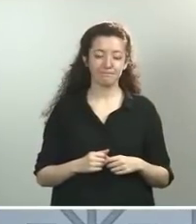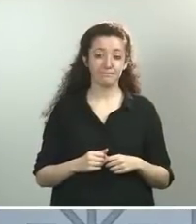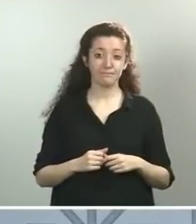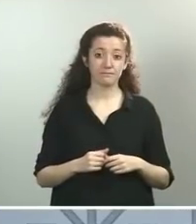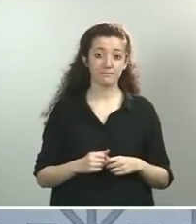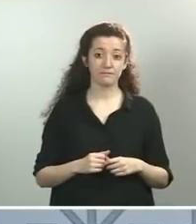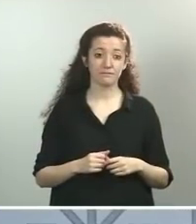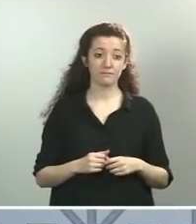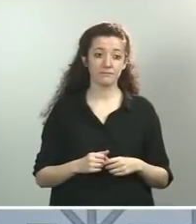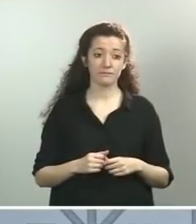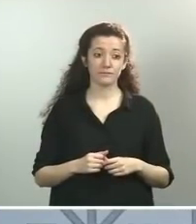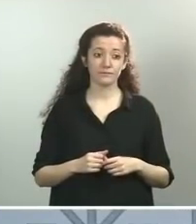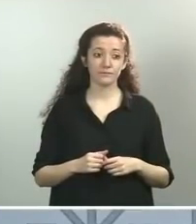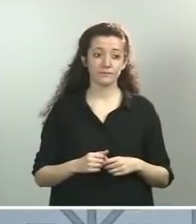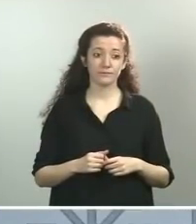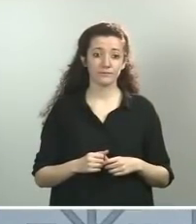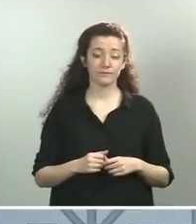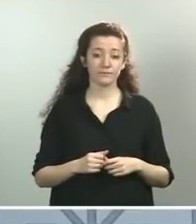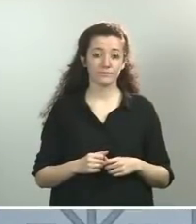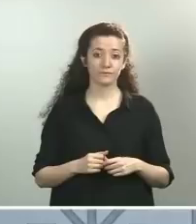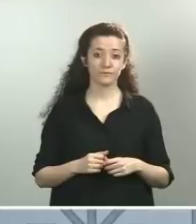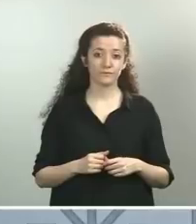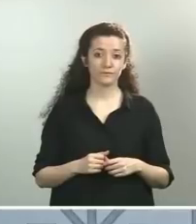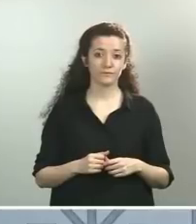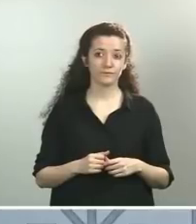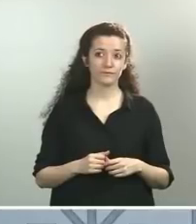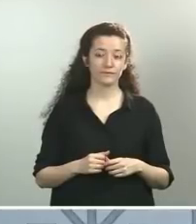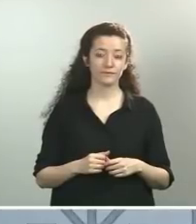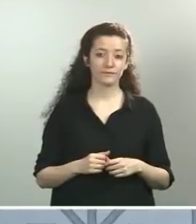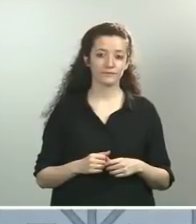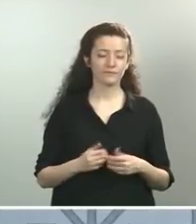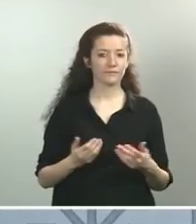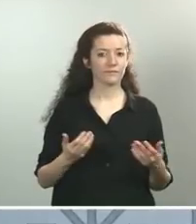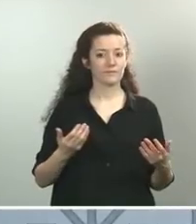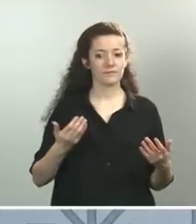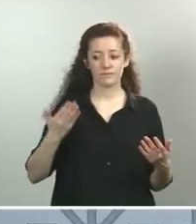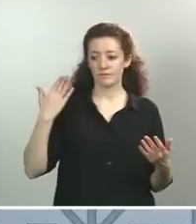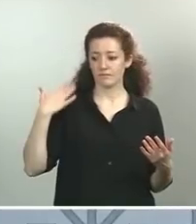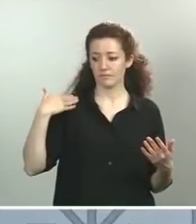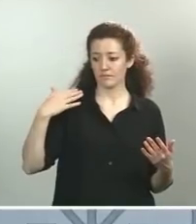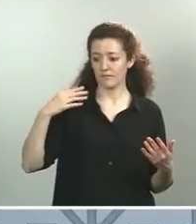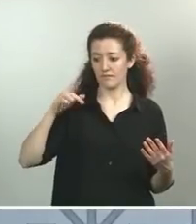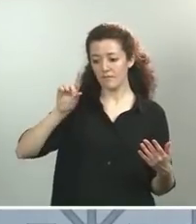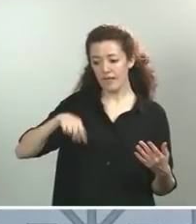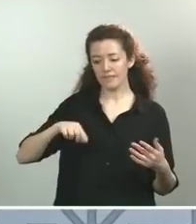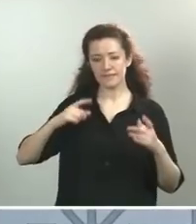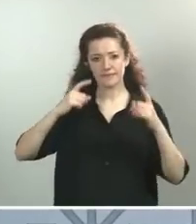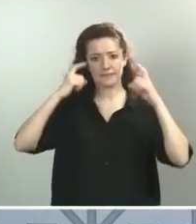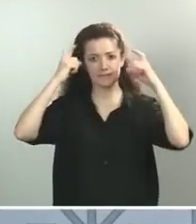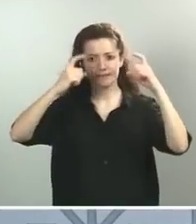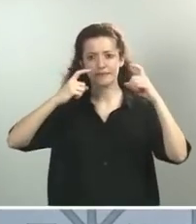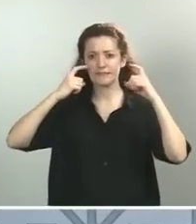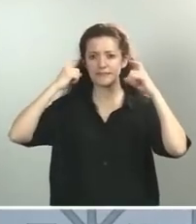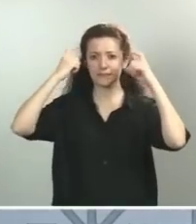hemos pasado tempo e facendo un esforzo considerable no último mes para consensuar e